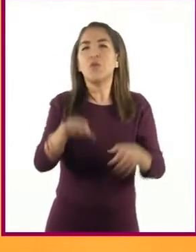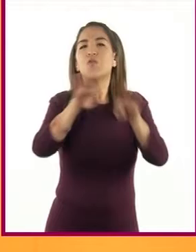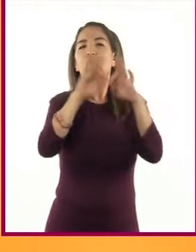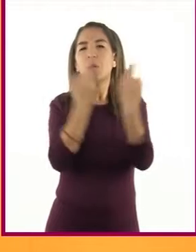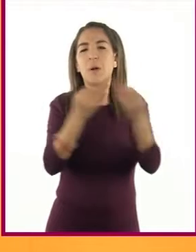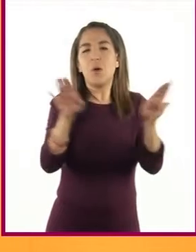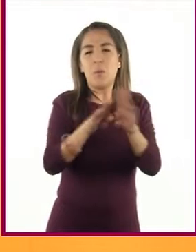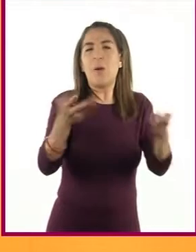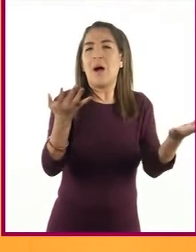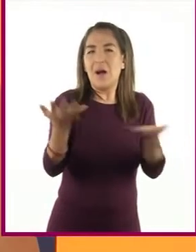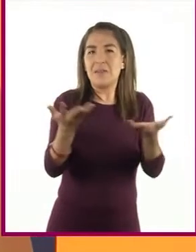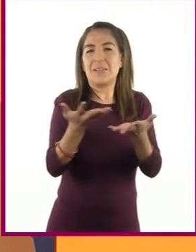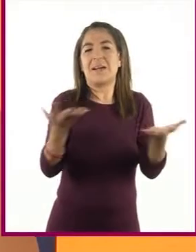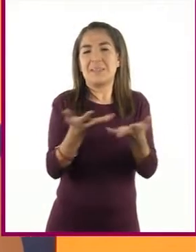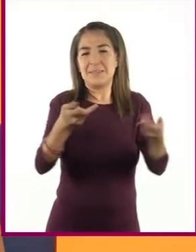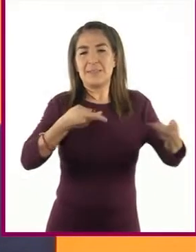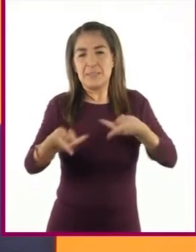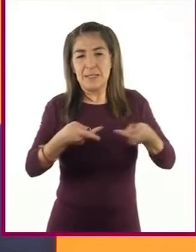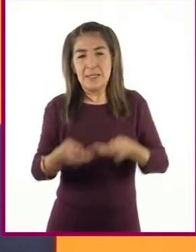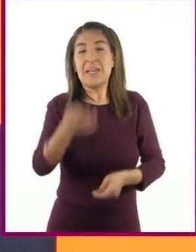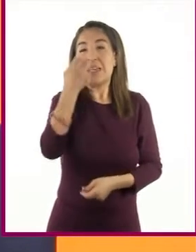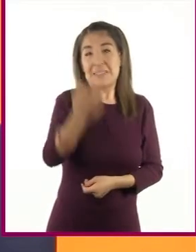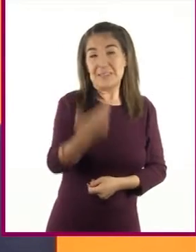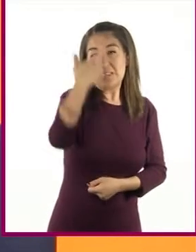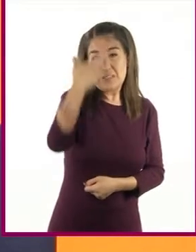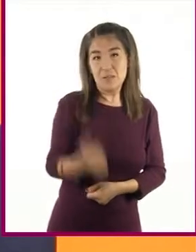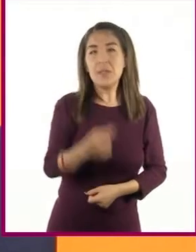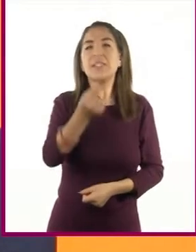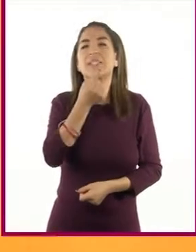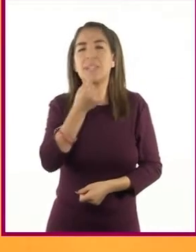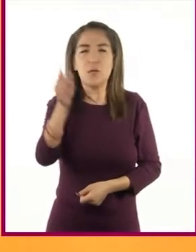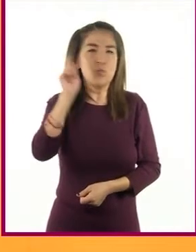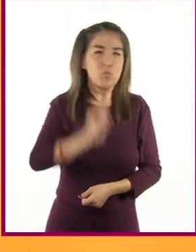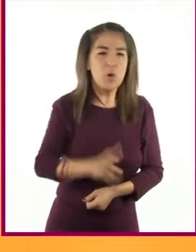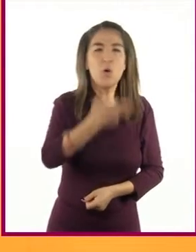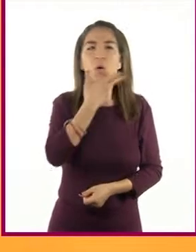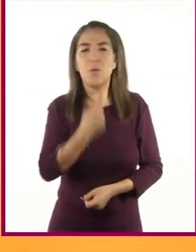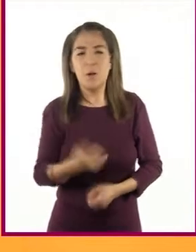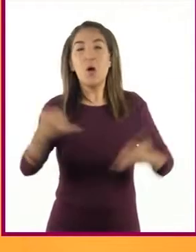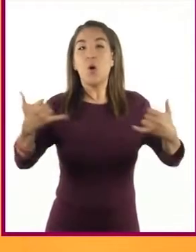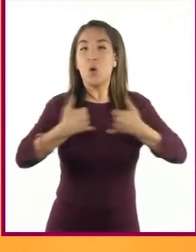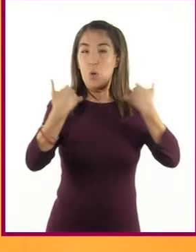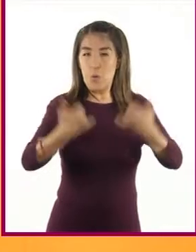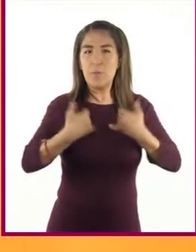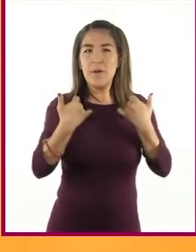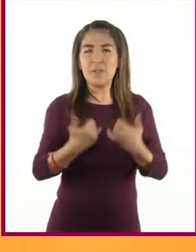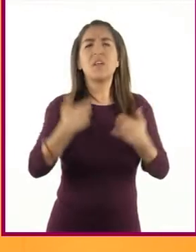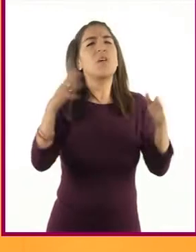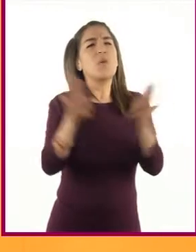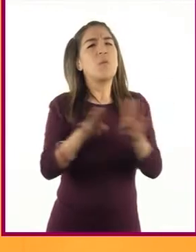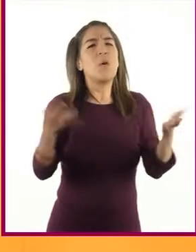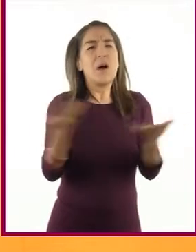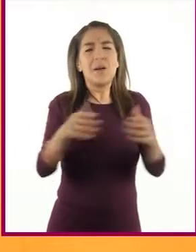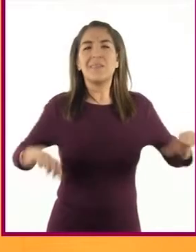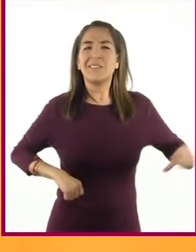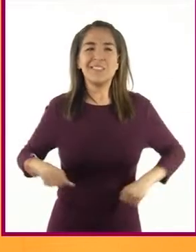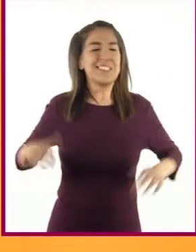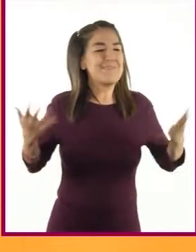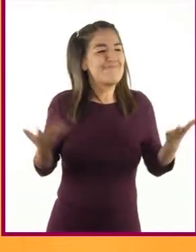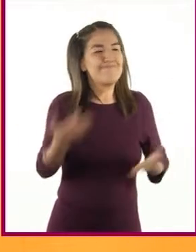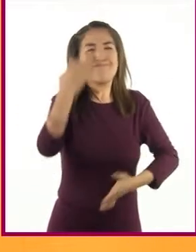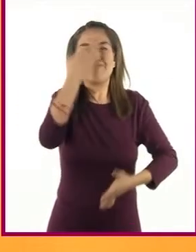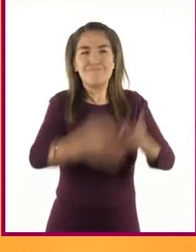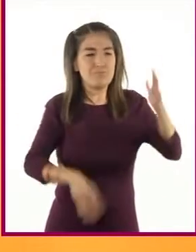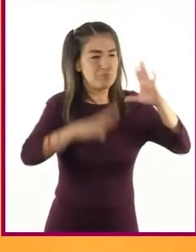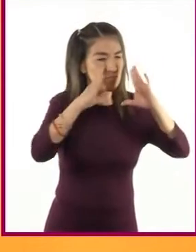de ejercerlos. En consecuencia, los niños, las niñas, los jóvenes se desarrollan sin conciencia de